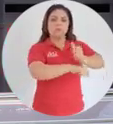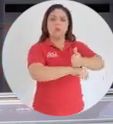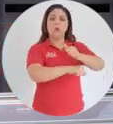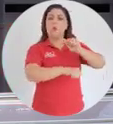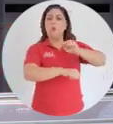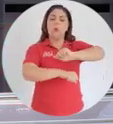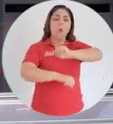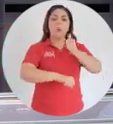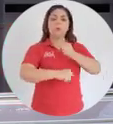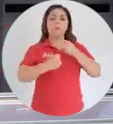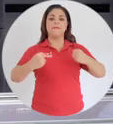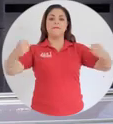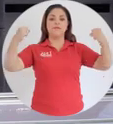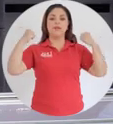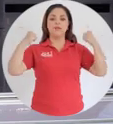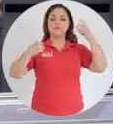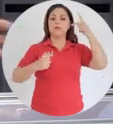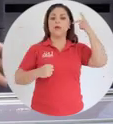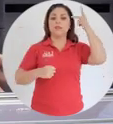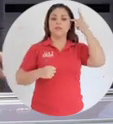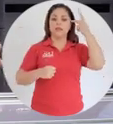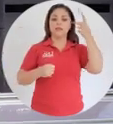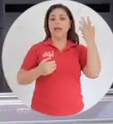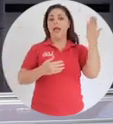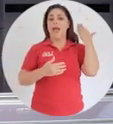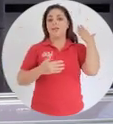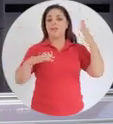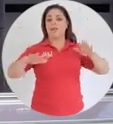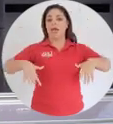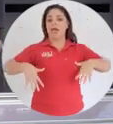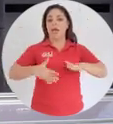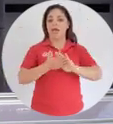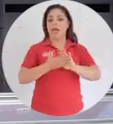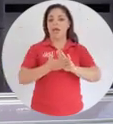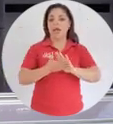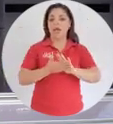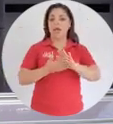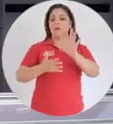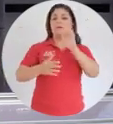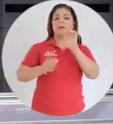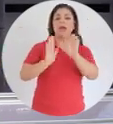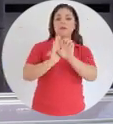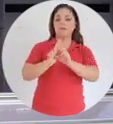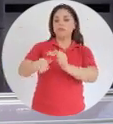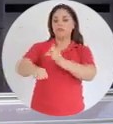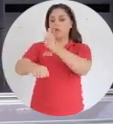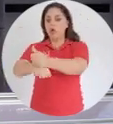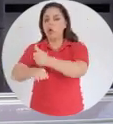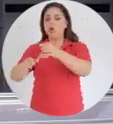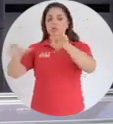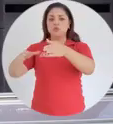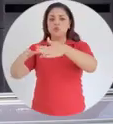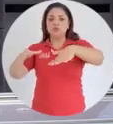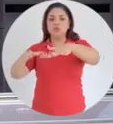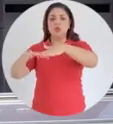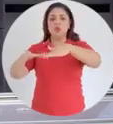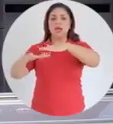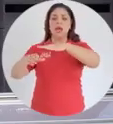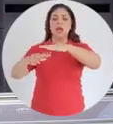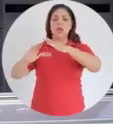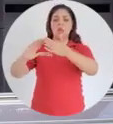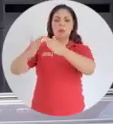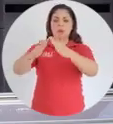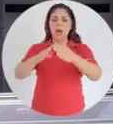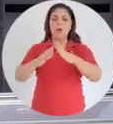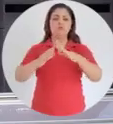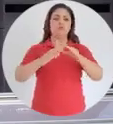políticas que antes no eran tan evidentes al ubicarlas, por ejemplo, en zonas urbanas, ¿verdad?, en grupos intelectuales o